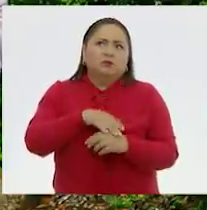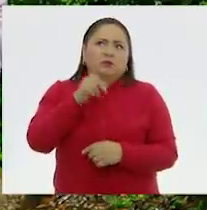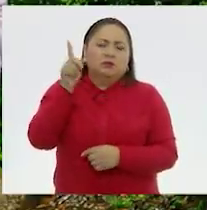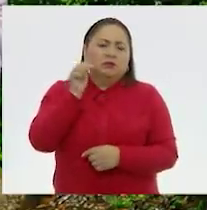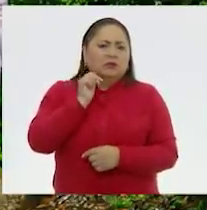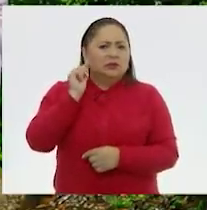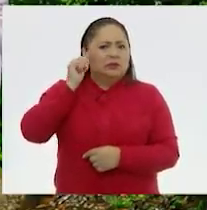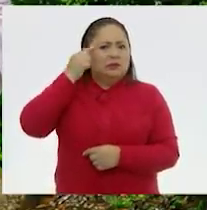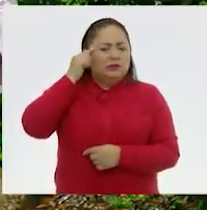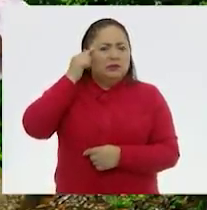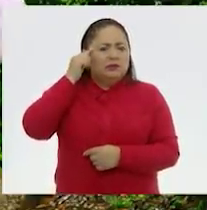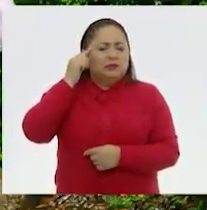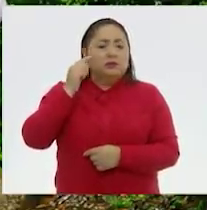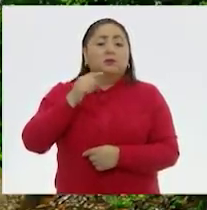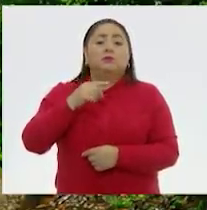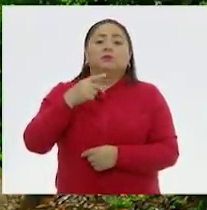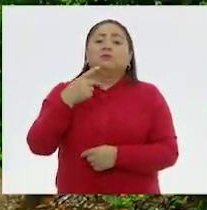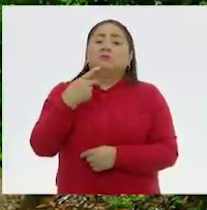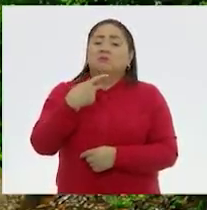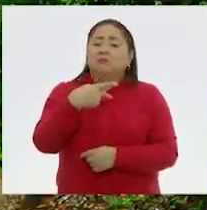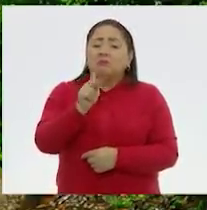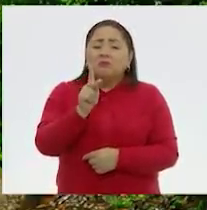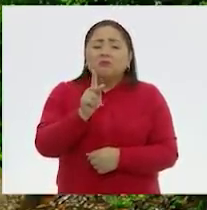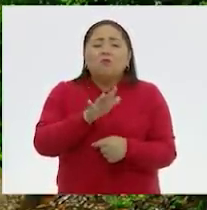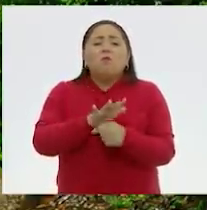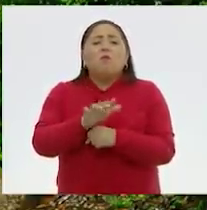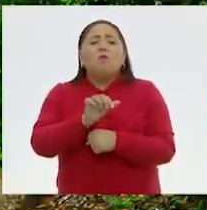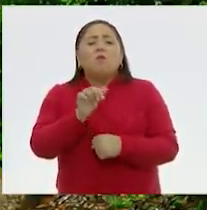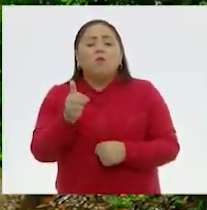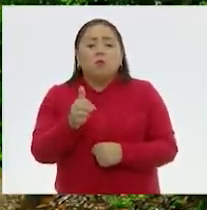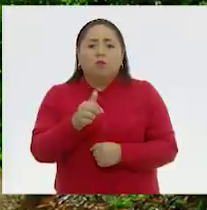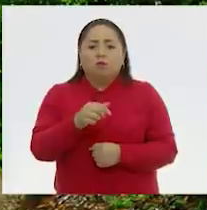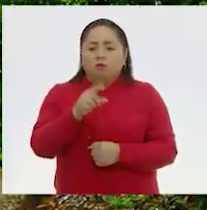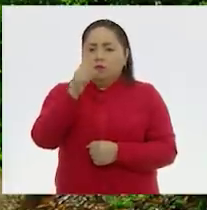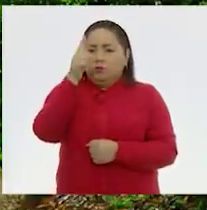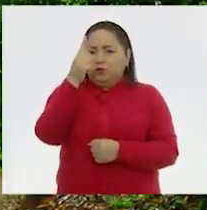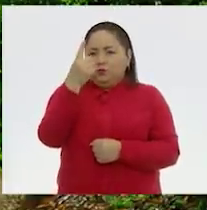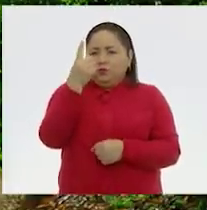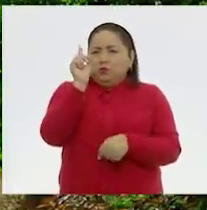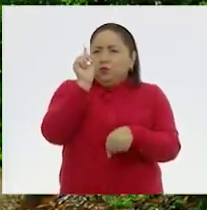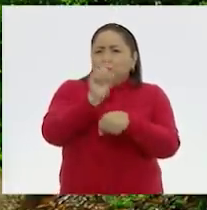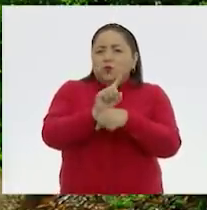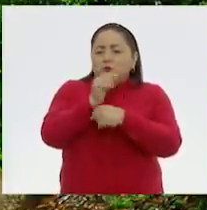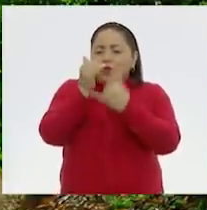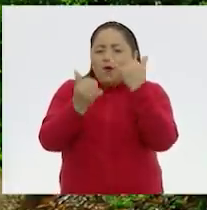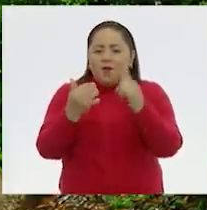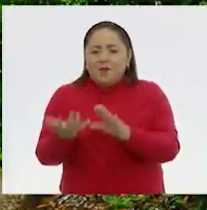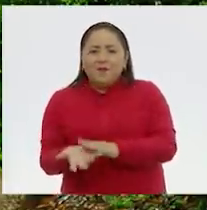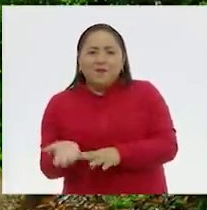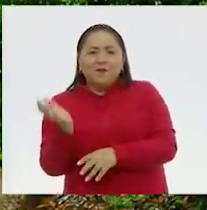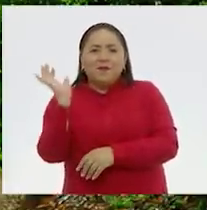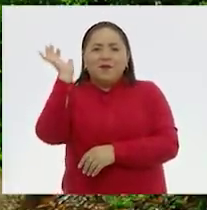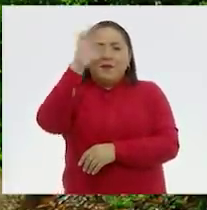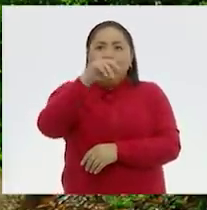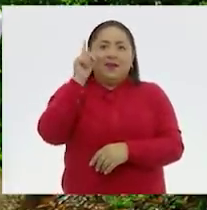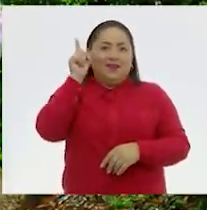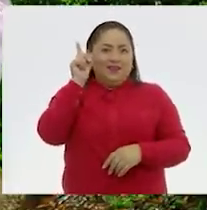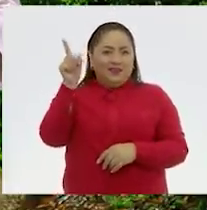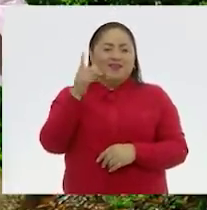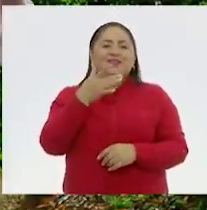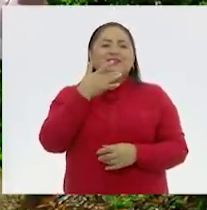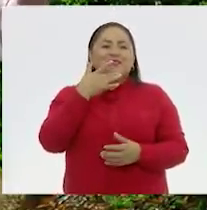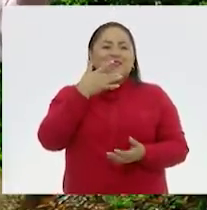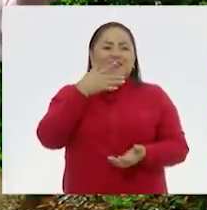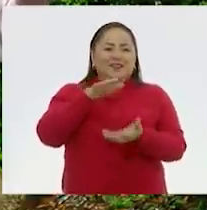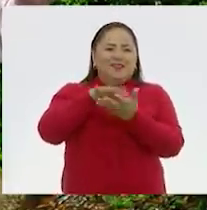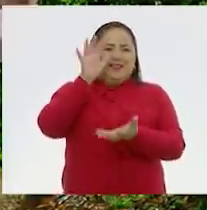actitudes. Pero el colmo fue cuando un día que estaban jugando básquetbol y él estaba en el